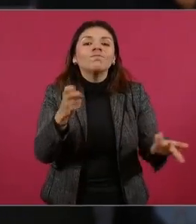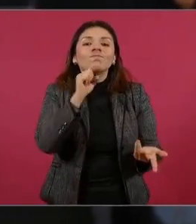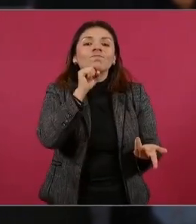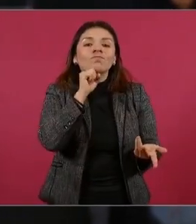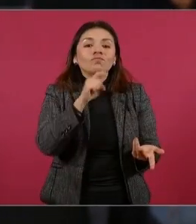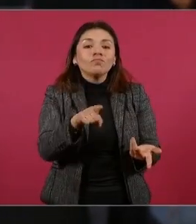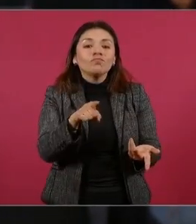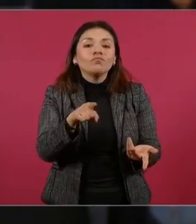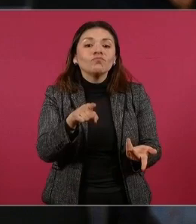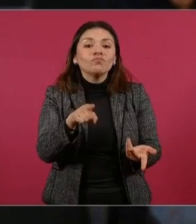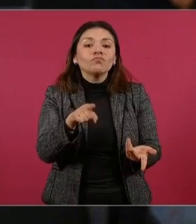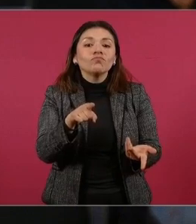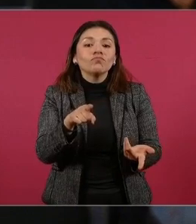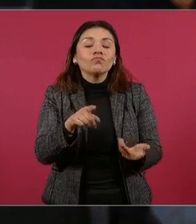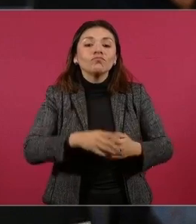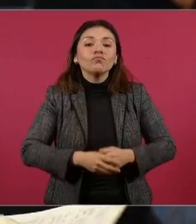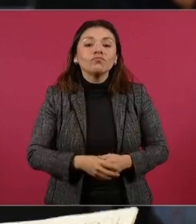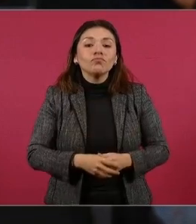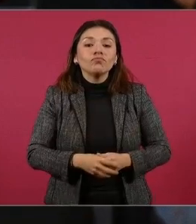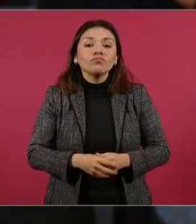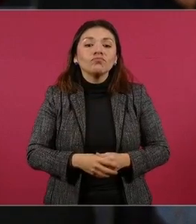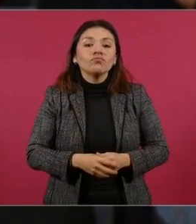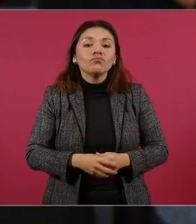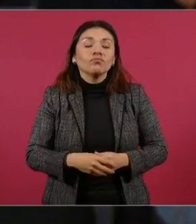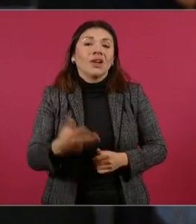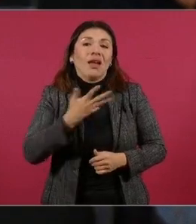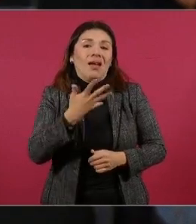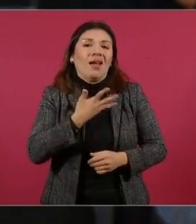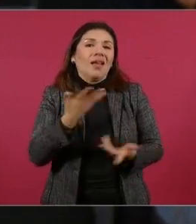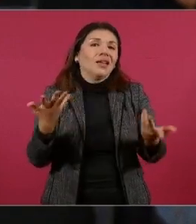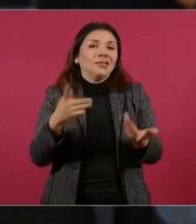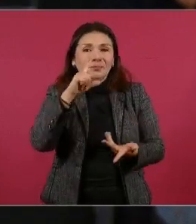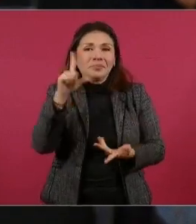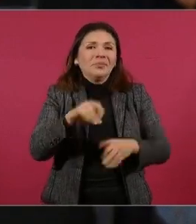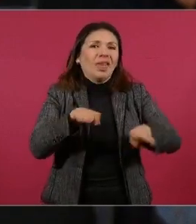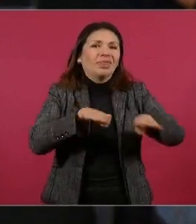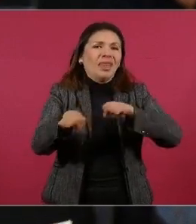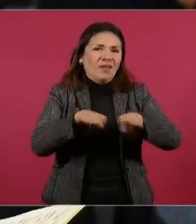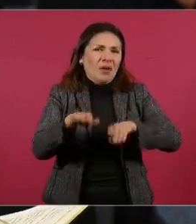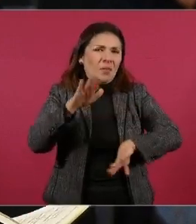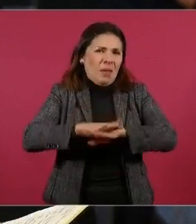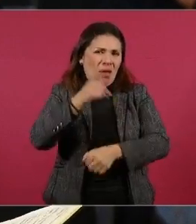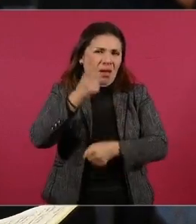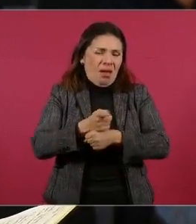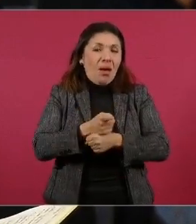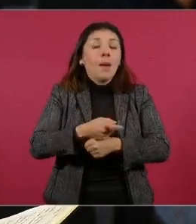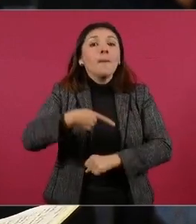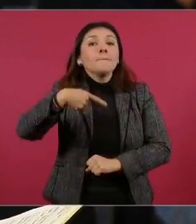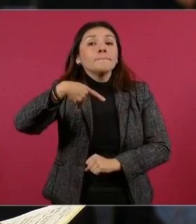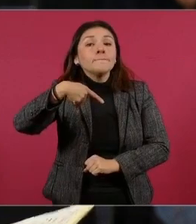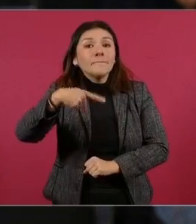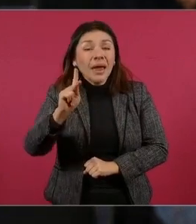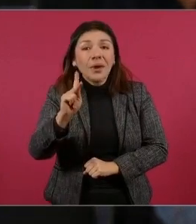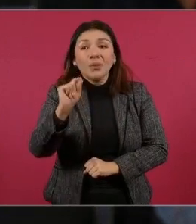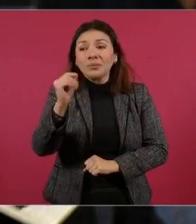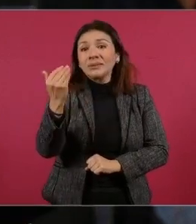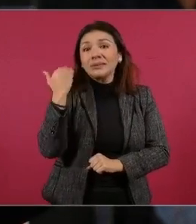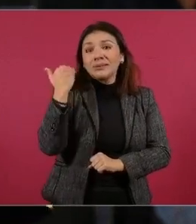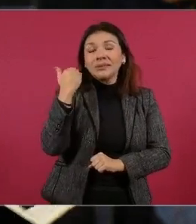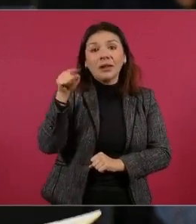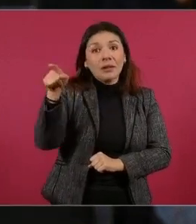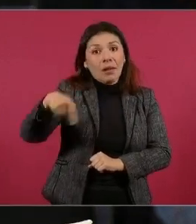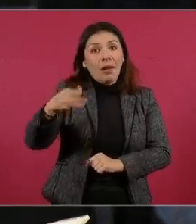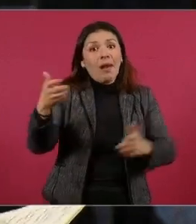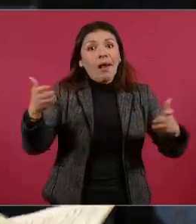de este pues a este tipo de trabajos que que aquí mismo predominan Más sin embargo Pues bueno recientemente han